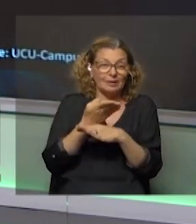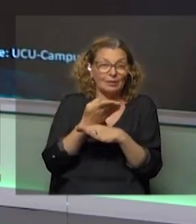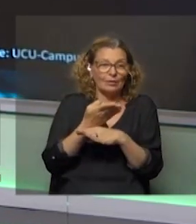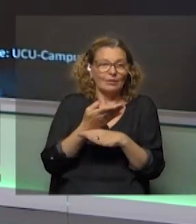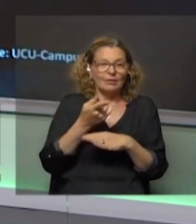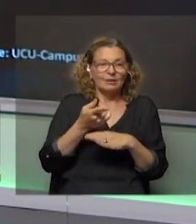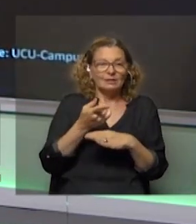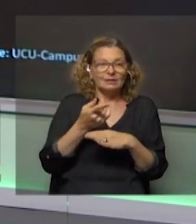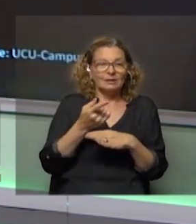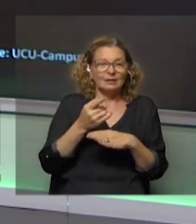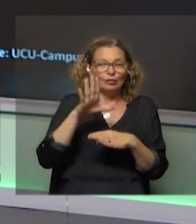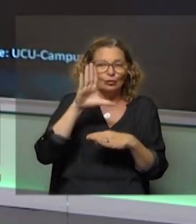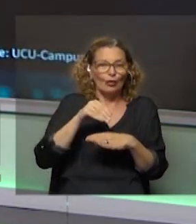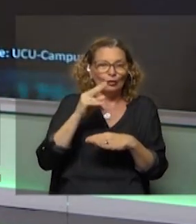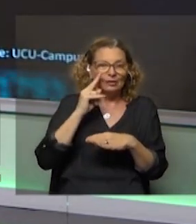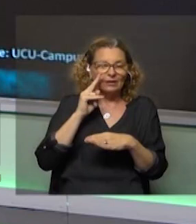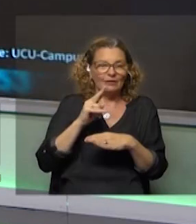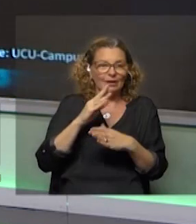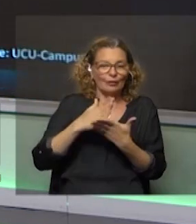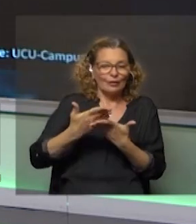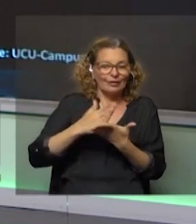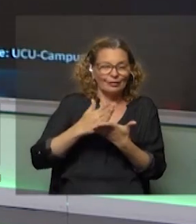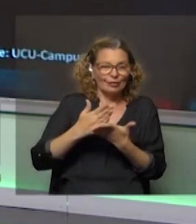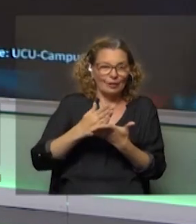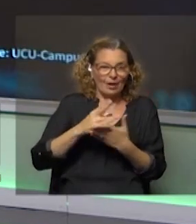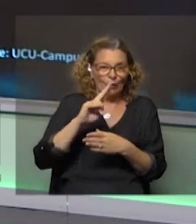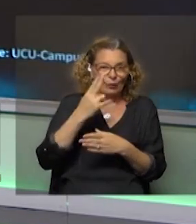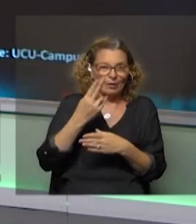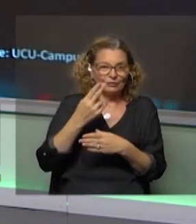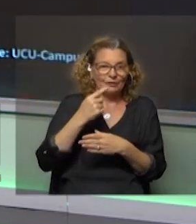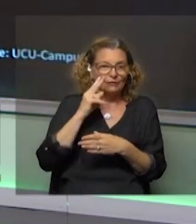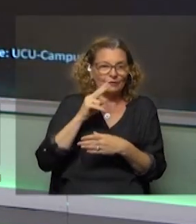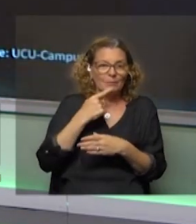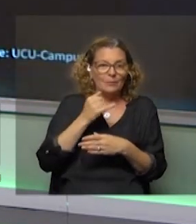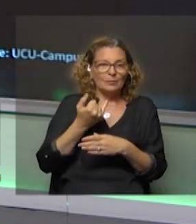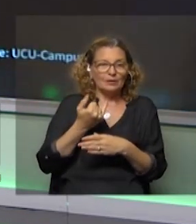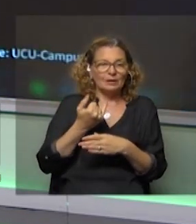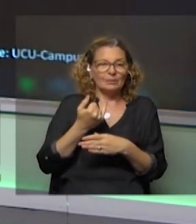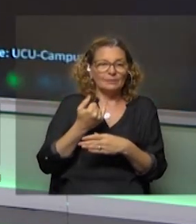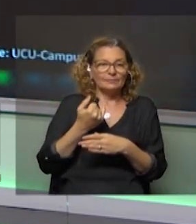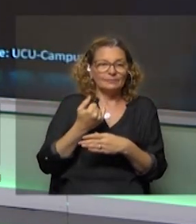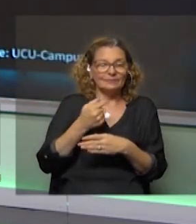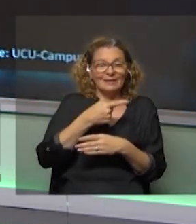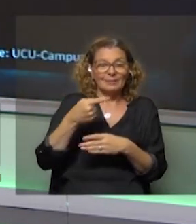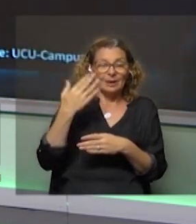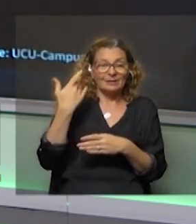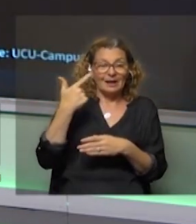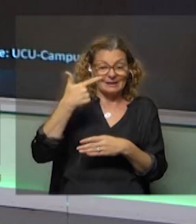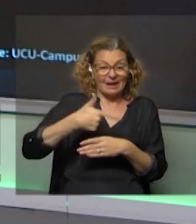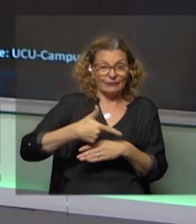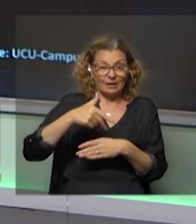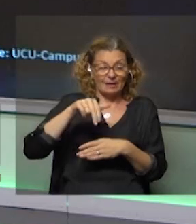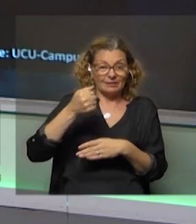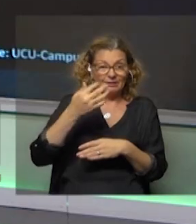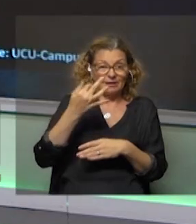sucediendo desde todo lo que tiene que ver con el litoral uruguayo en particular acá tenemos por ejemplo la semana pasada estuvimos analizando la